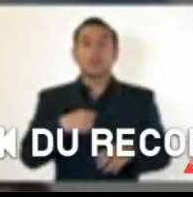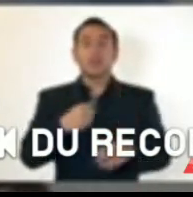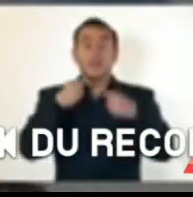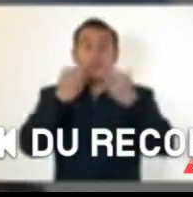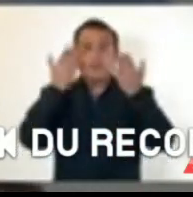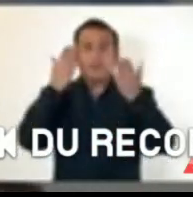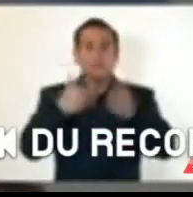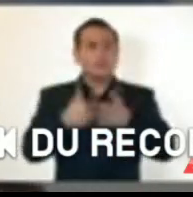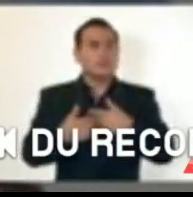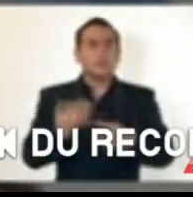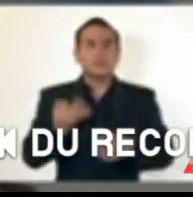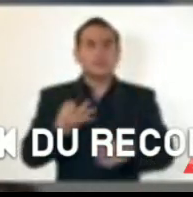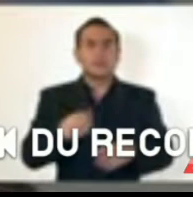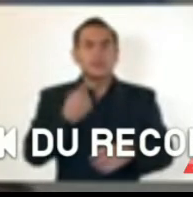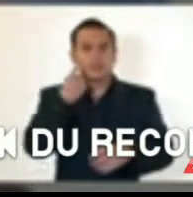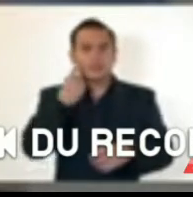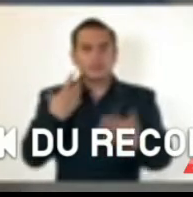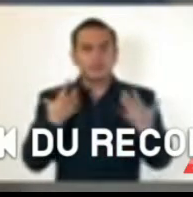mueran todos.